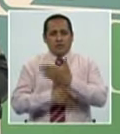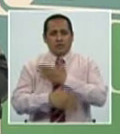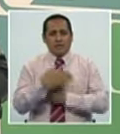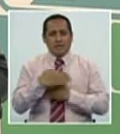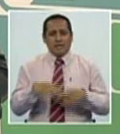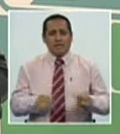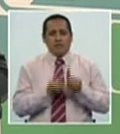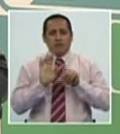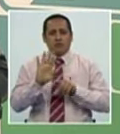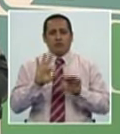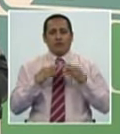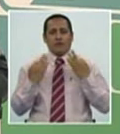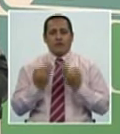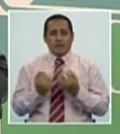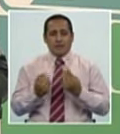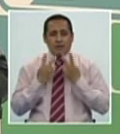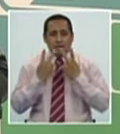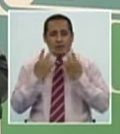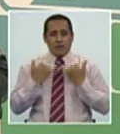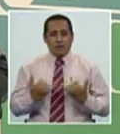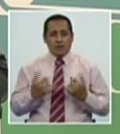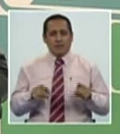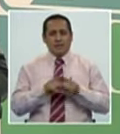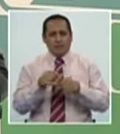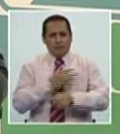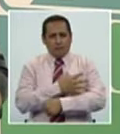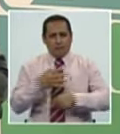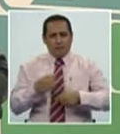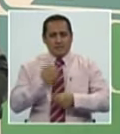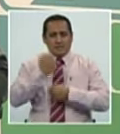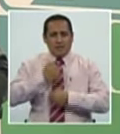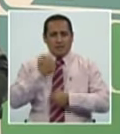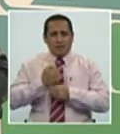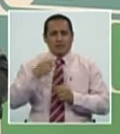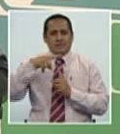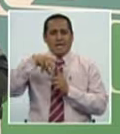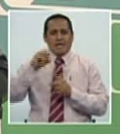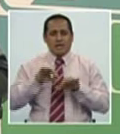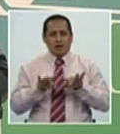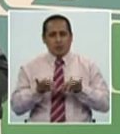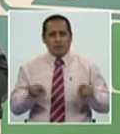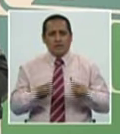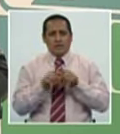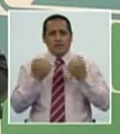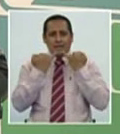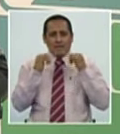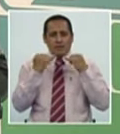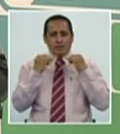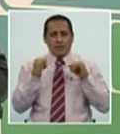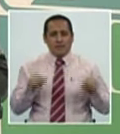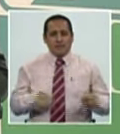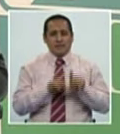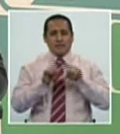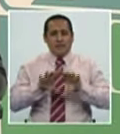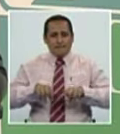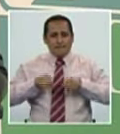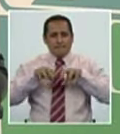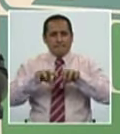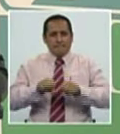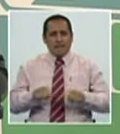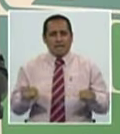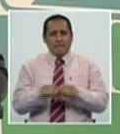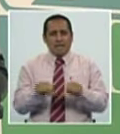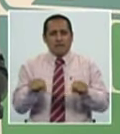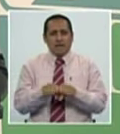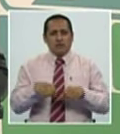con discapacidad y también a sus familiares. Asimismo, se han fortalecido los talleres de computación e informática,